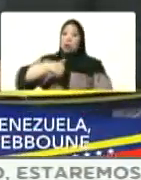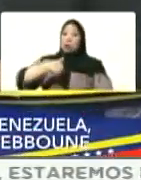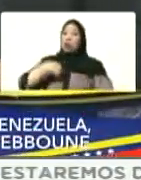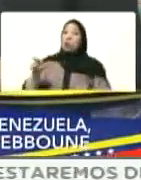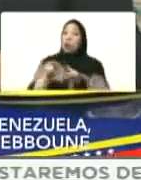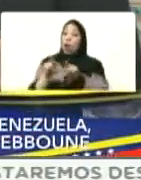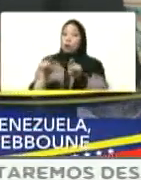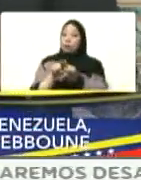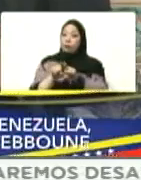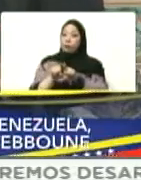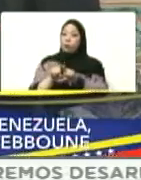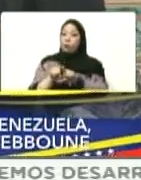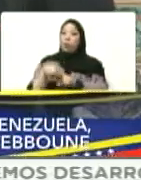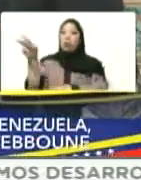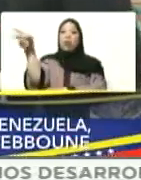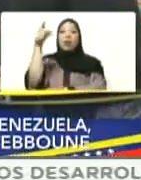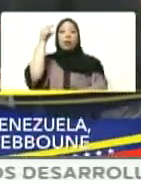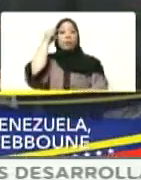Argelia.